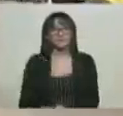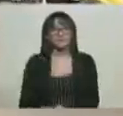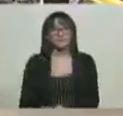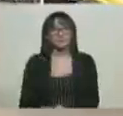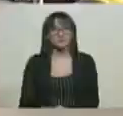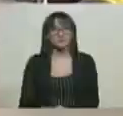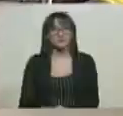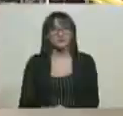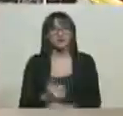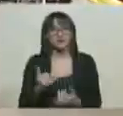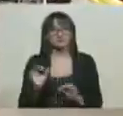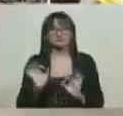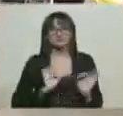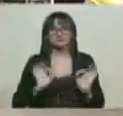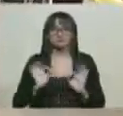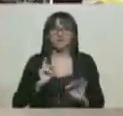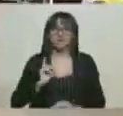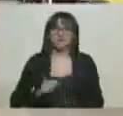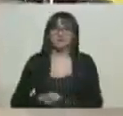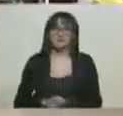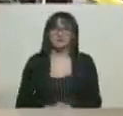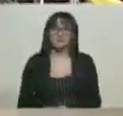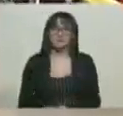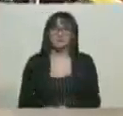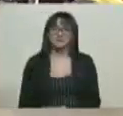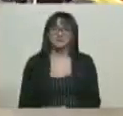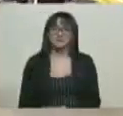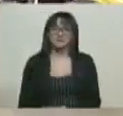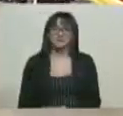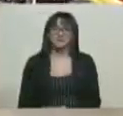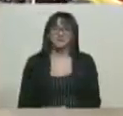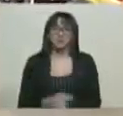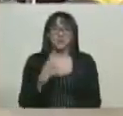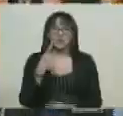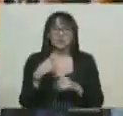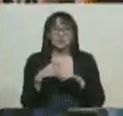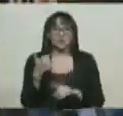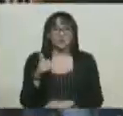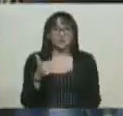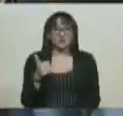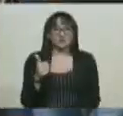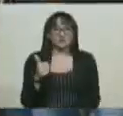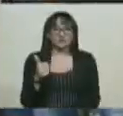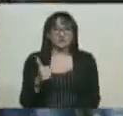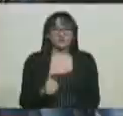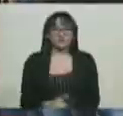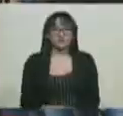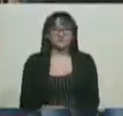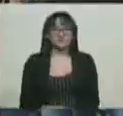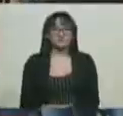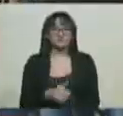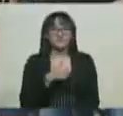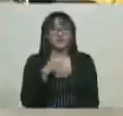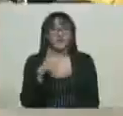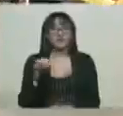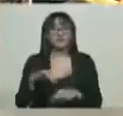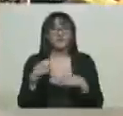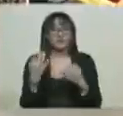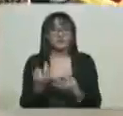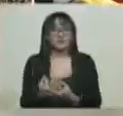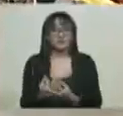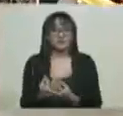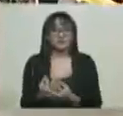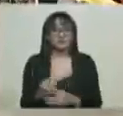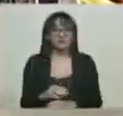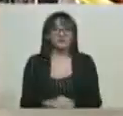Vamos a prepararnos para el 1x10. En cada familia,